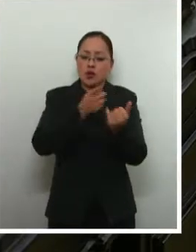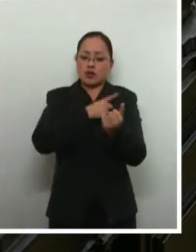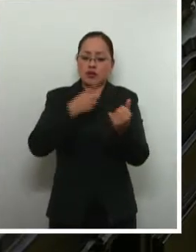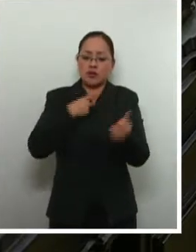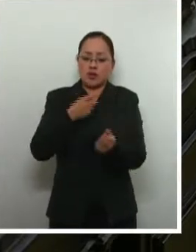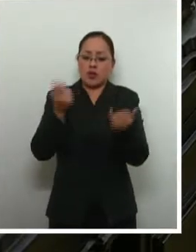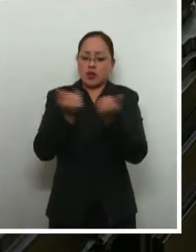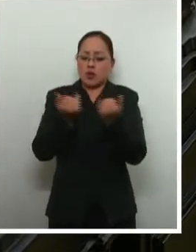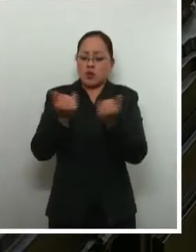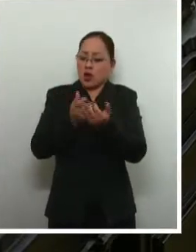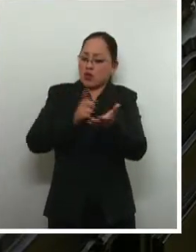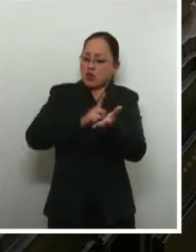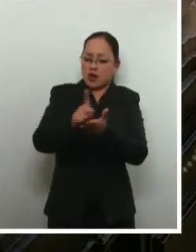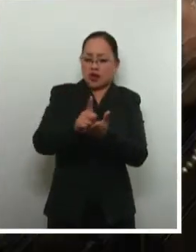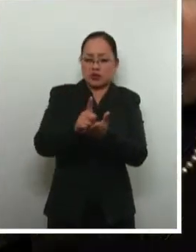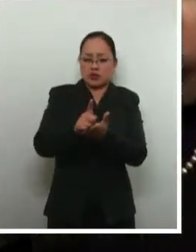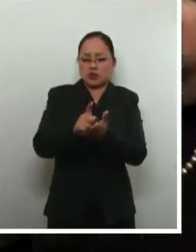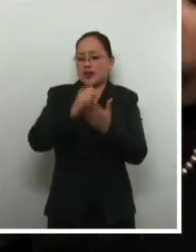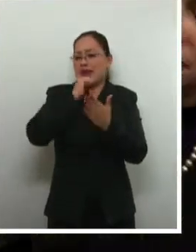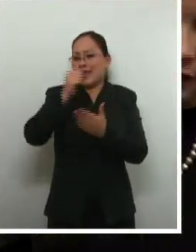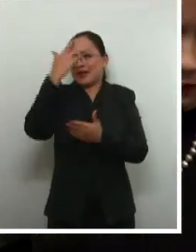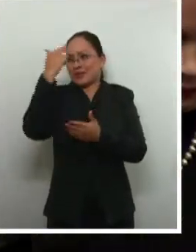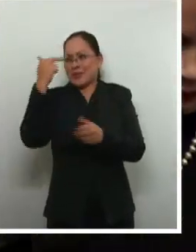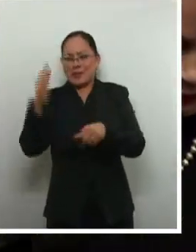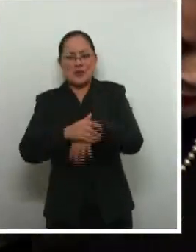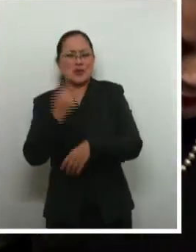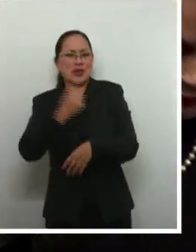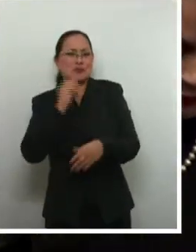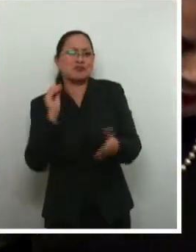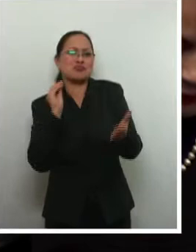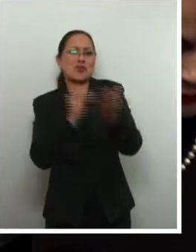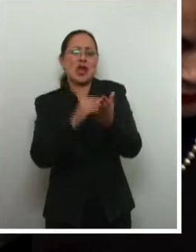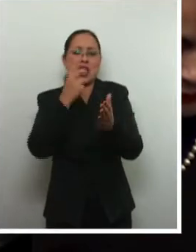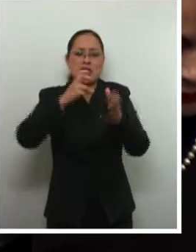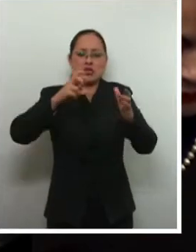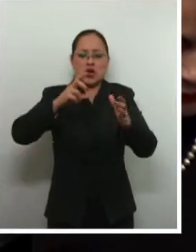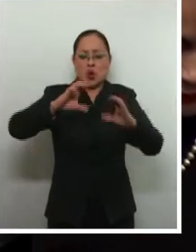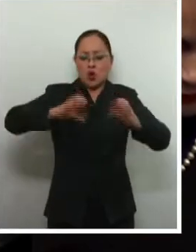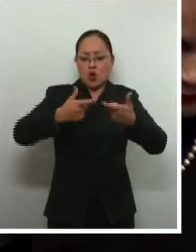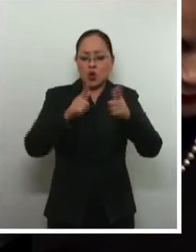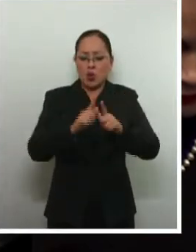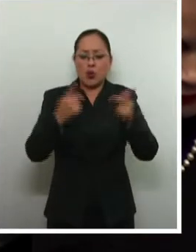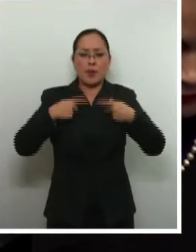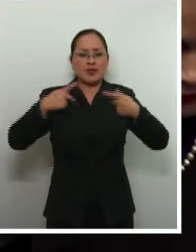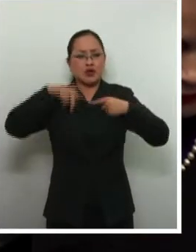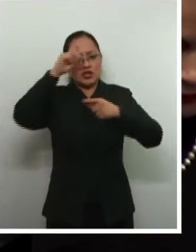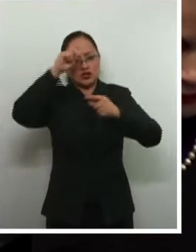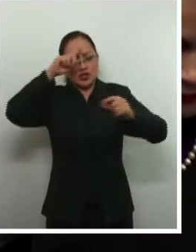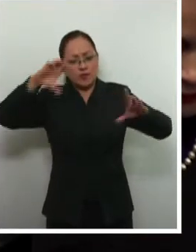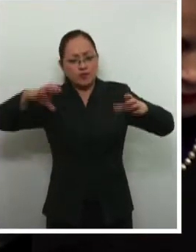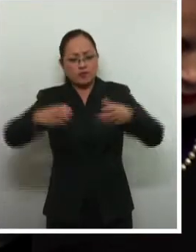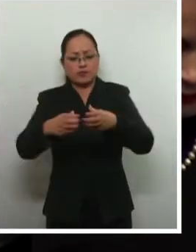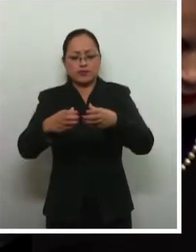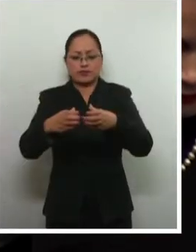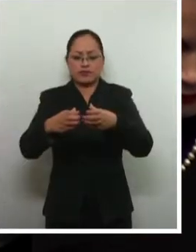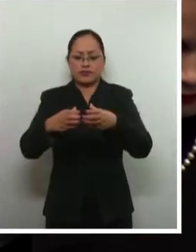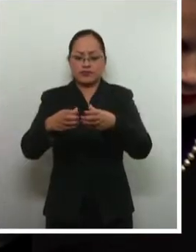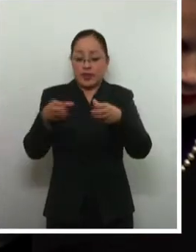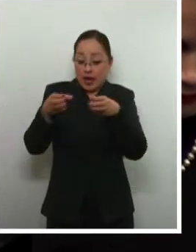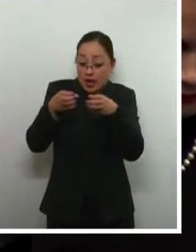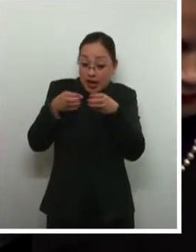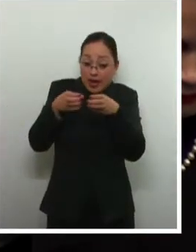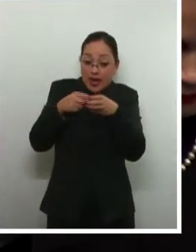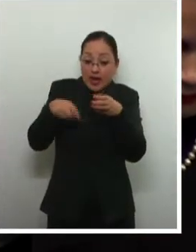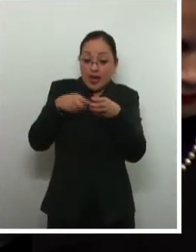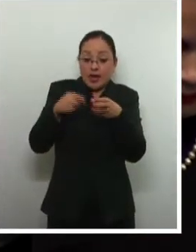los mismos derechos y no hay razón para que haya un consejo que se instituya como